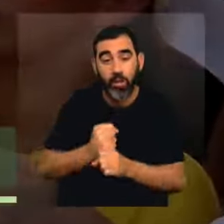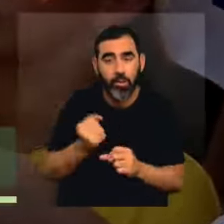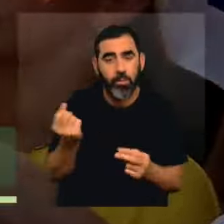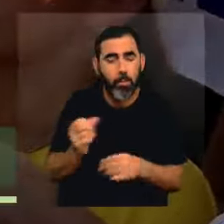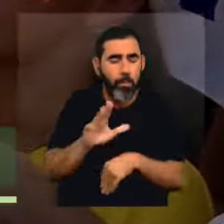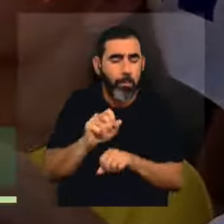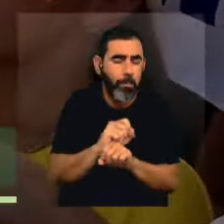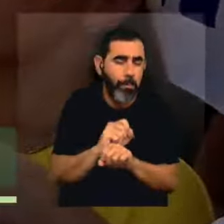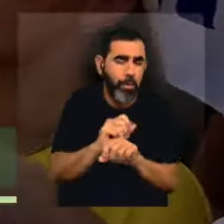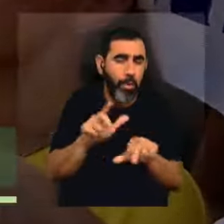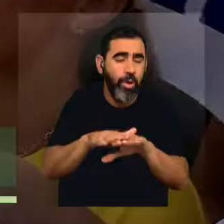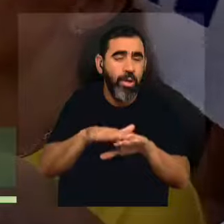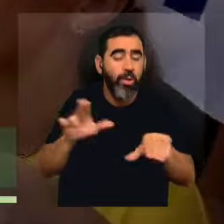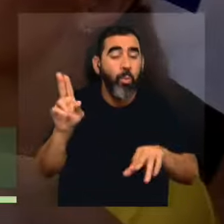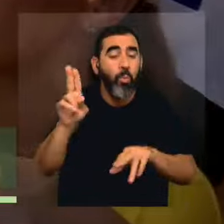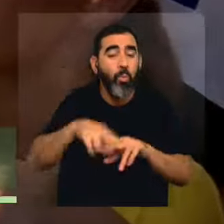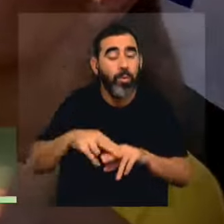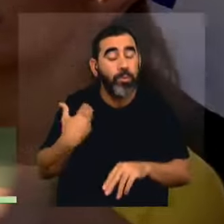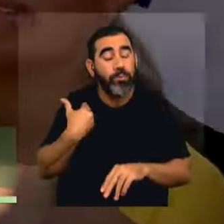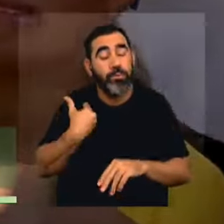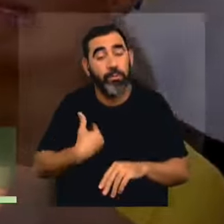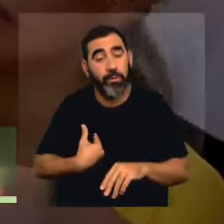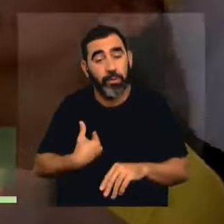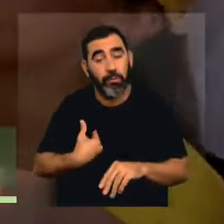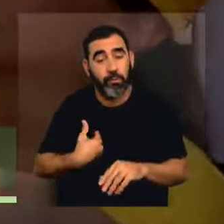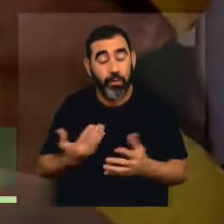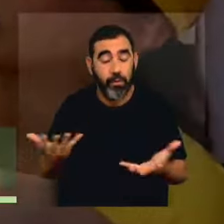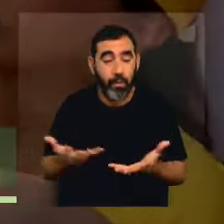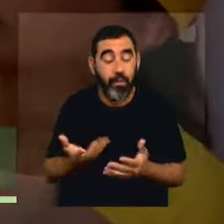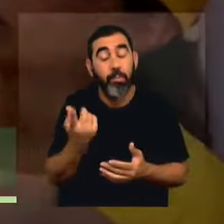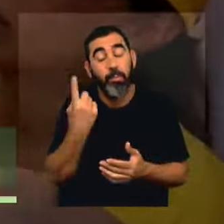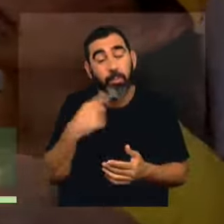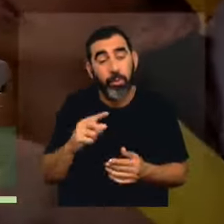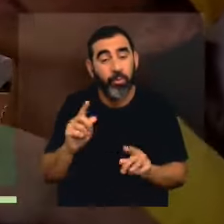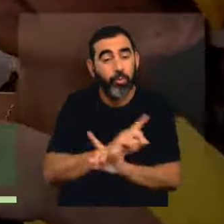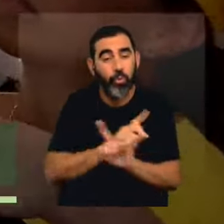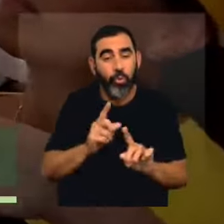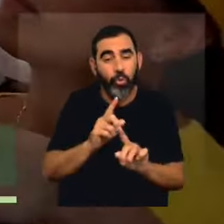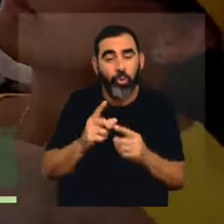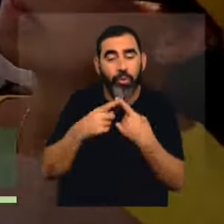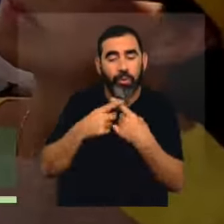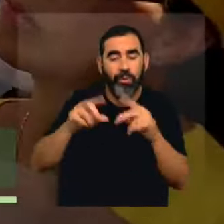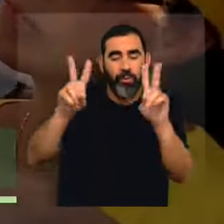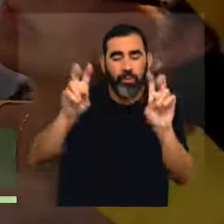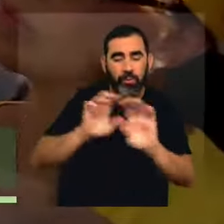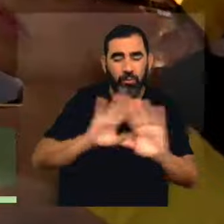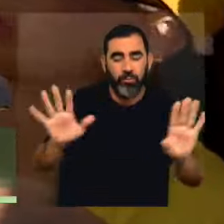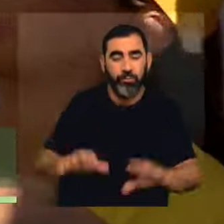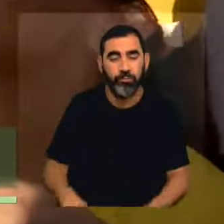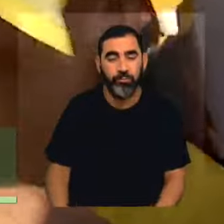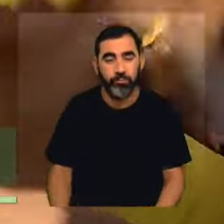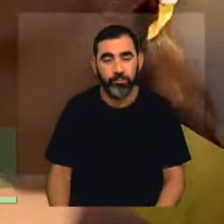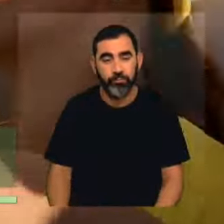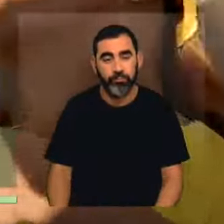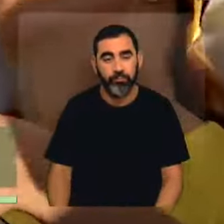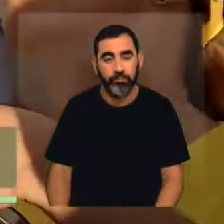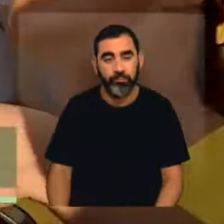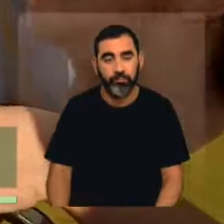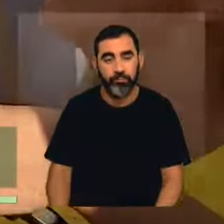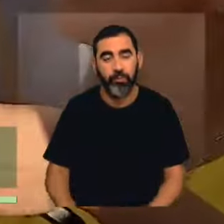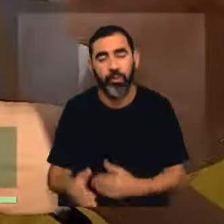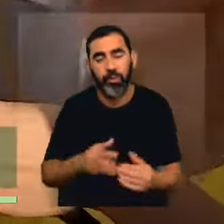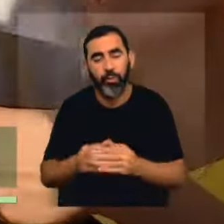más niños muertos Lamentablemente de lo que hay Ho Pero sabes lo qué Yo no voy a entrar en la ni siquiera la estadística porque no es si son